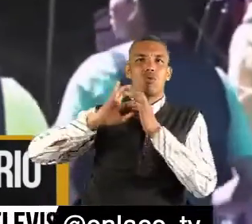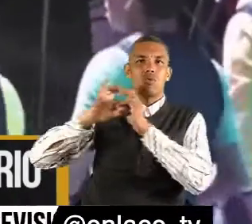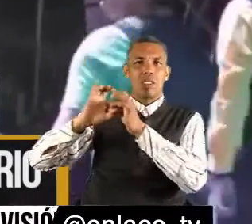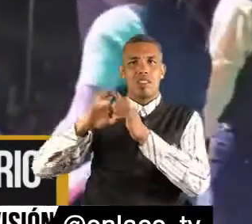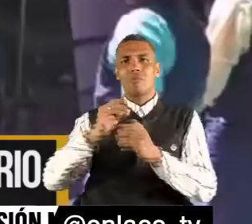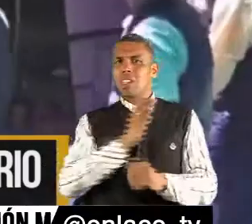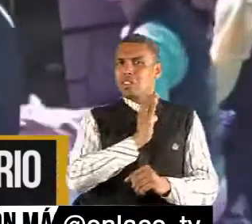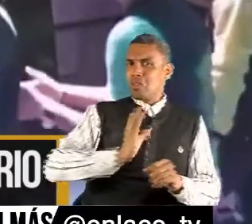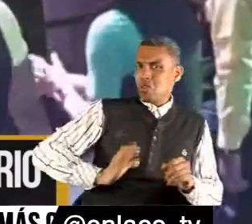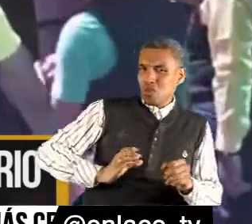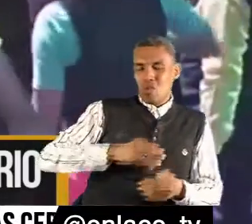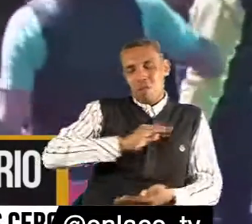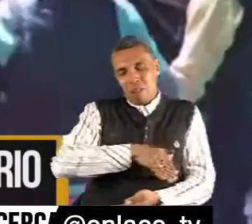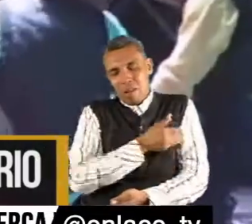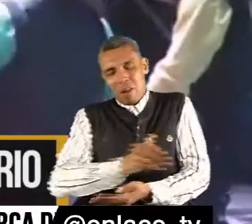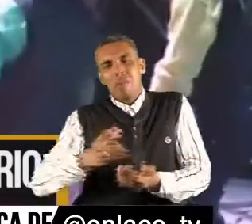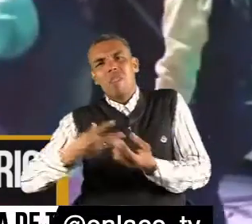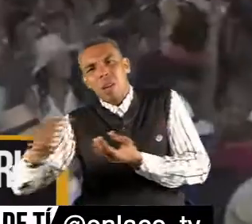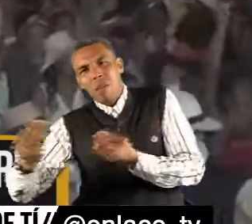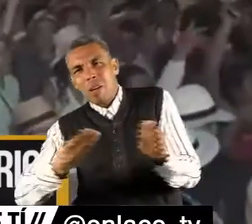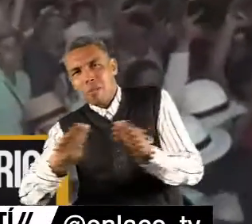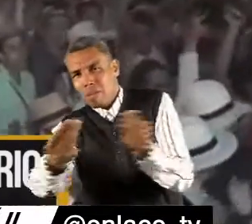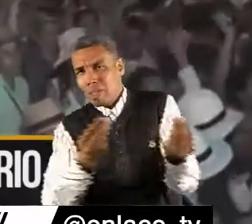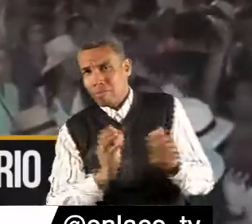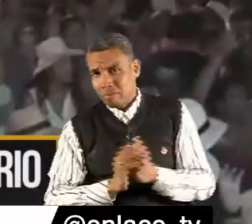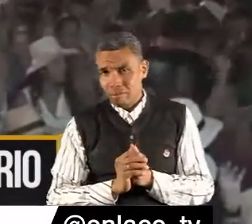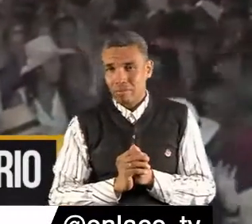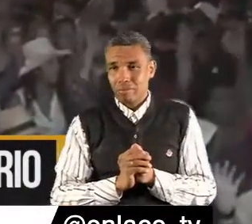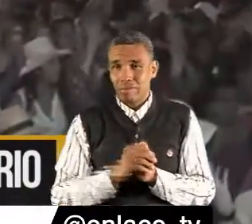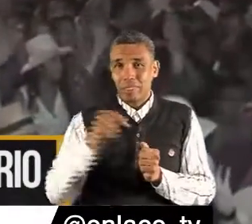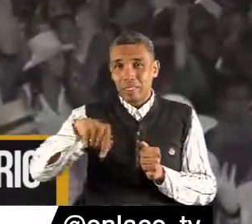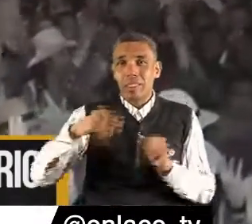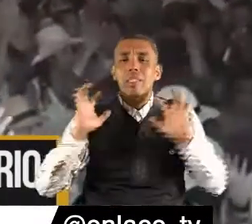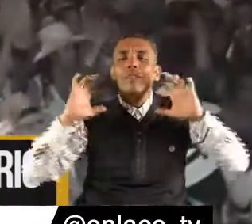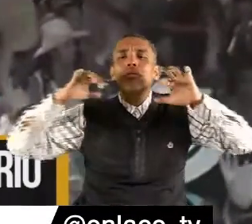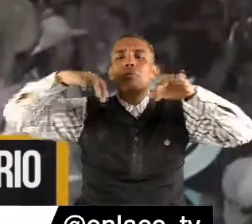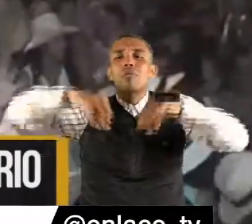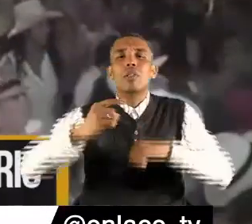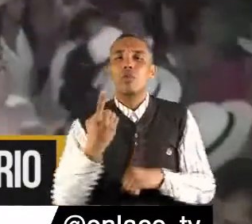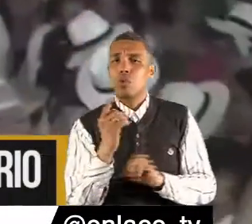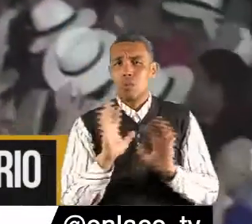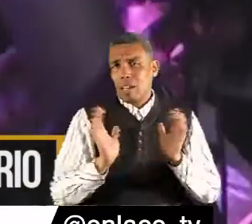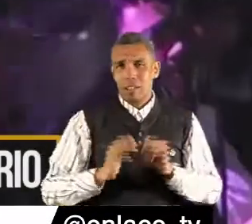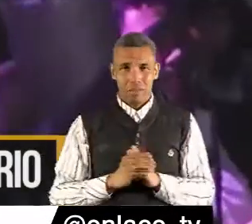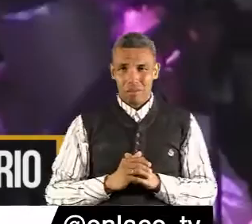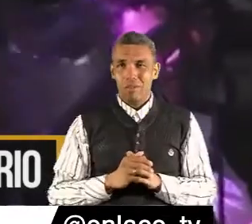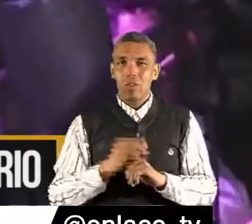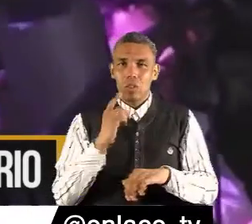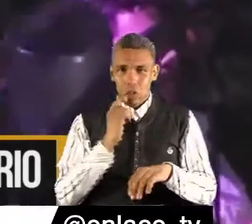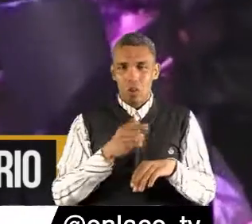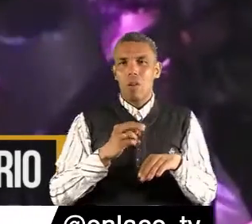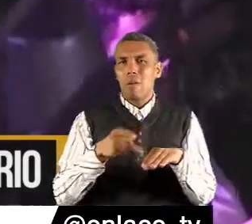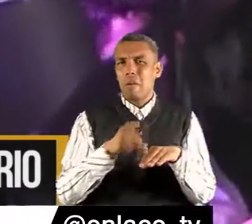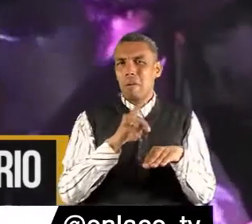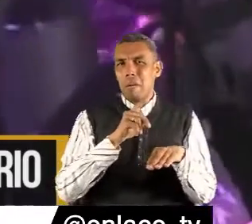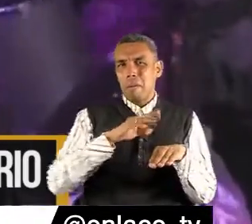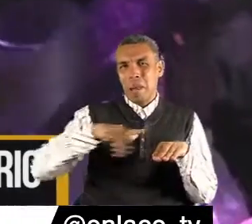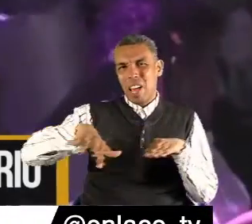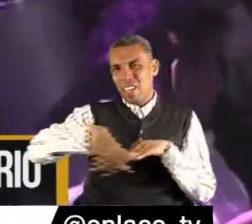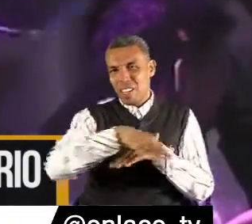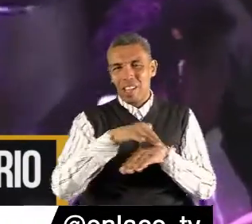cristianas. La celebración será descentralizada en el barrio Las Playas, Plazoleta Cacique Pipatón, barrio Primero de